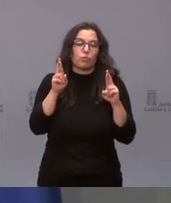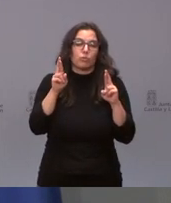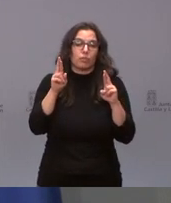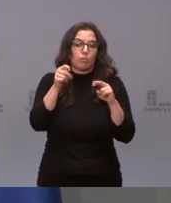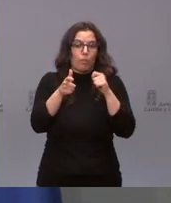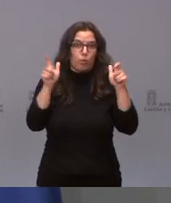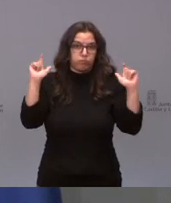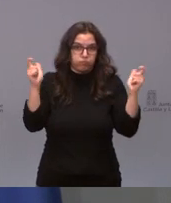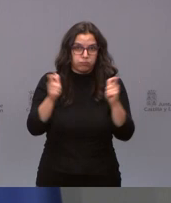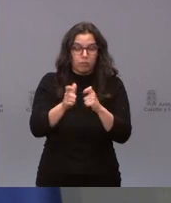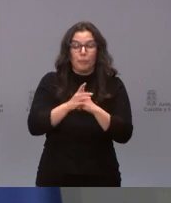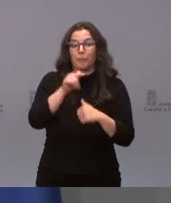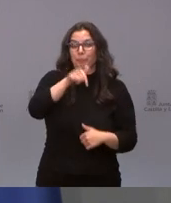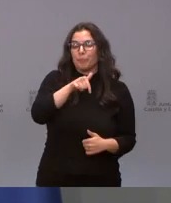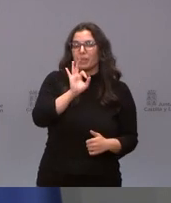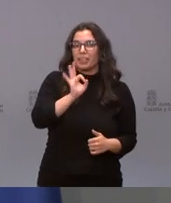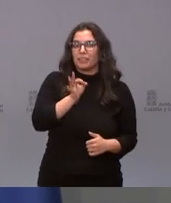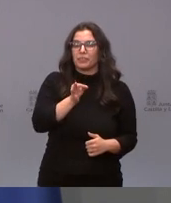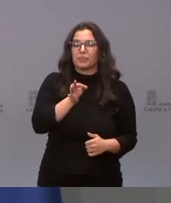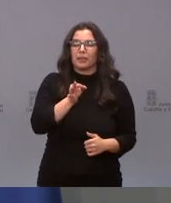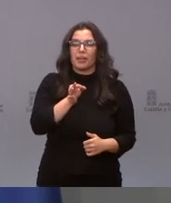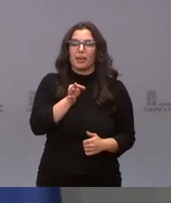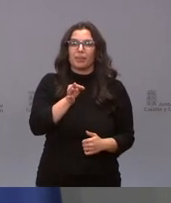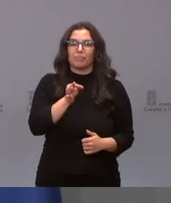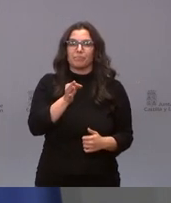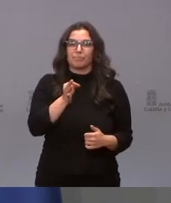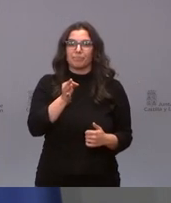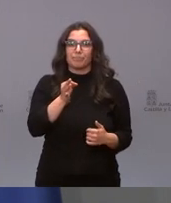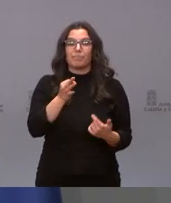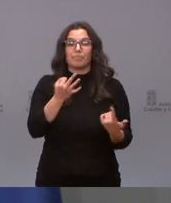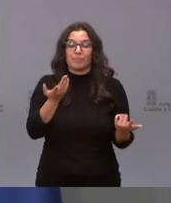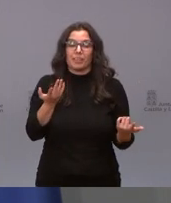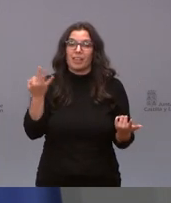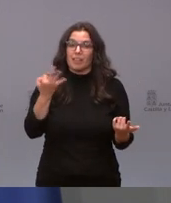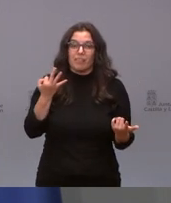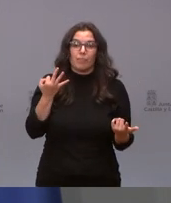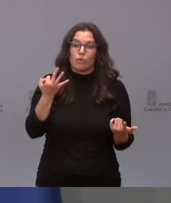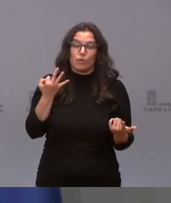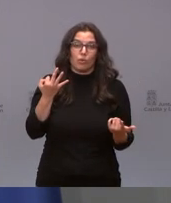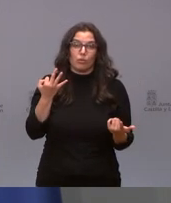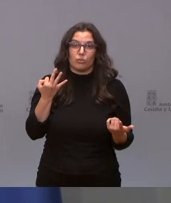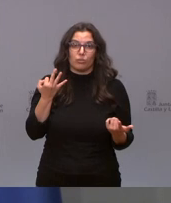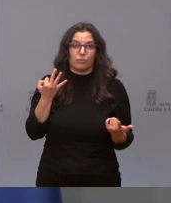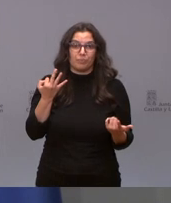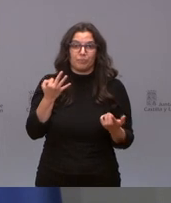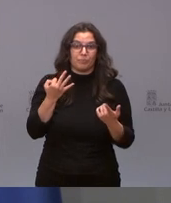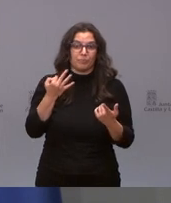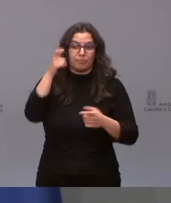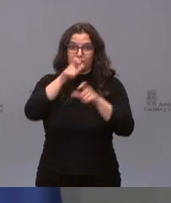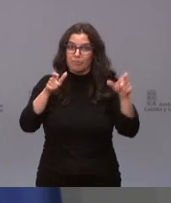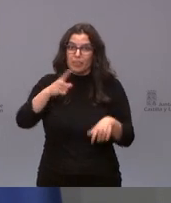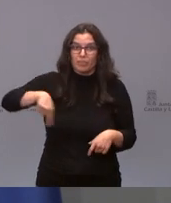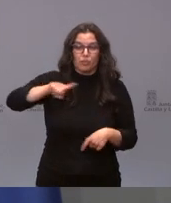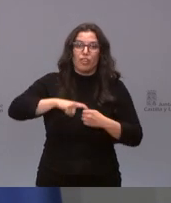pero aquí sí que es verdad que tenemos que seguir contando con la solidaridad de las de las personas